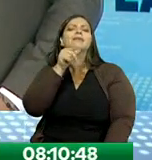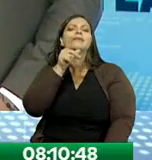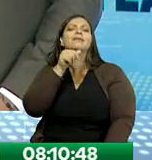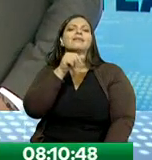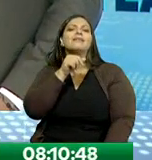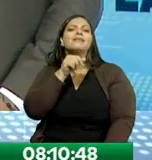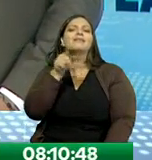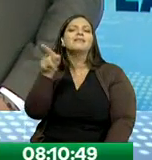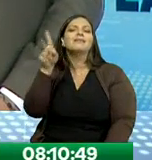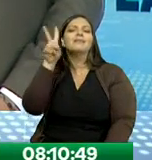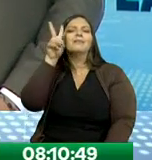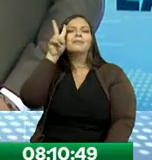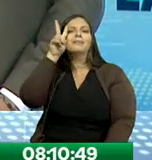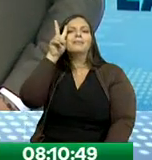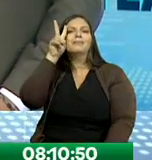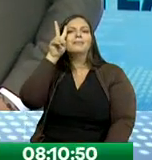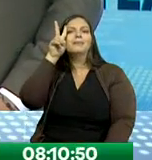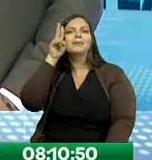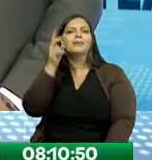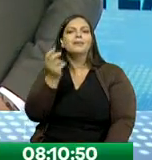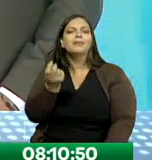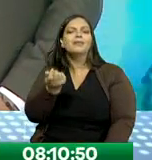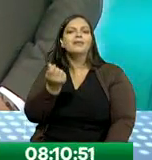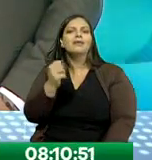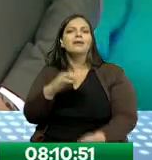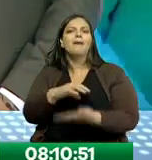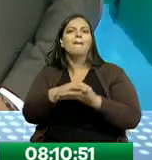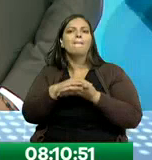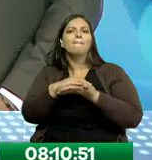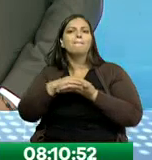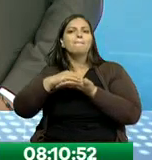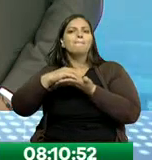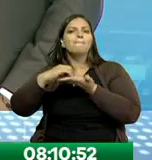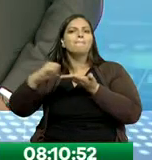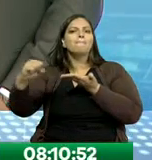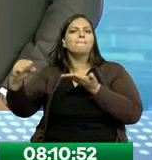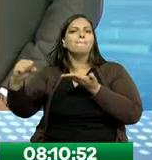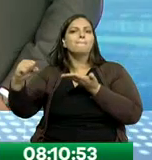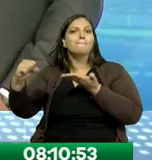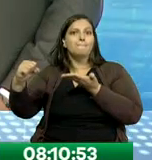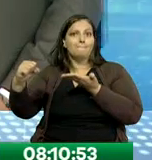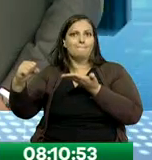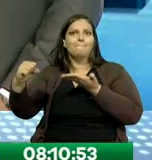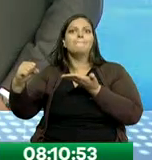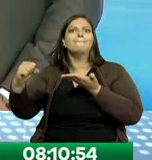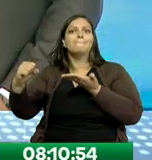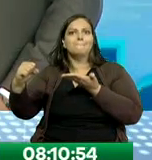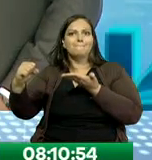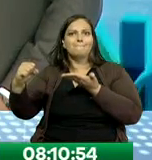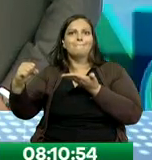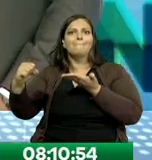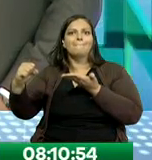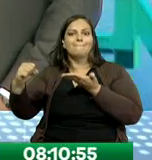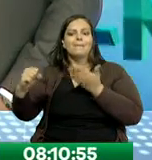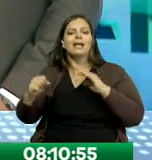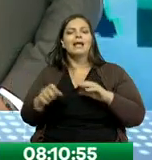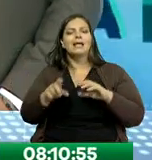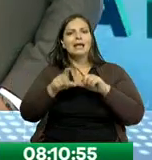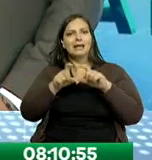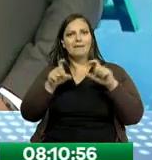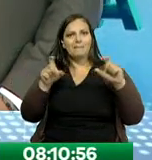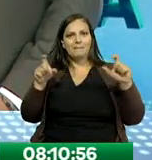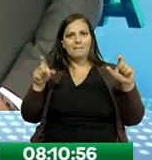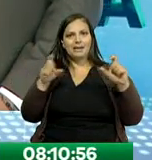del Estado, que en ese caso es CNT? ¿Ah? Sería interesante, ¿no? Sería interesante conocer